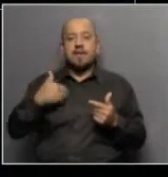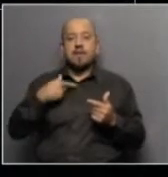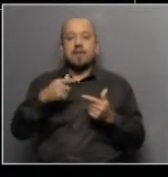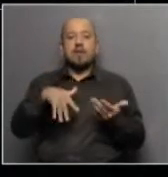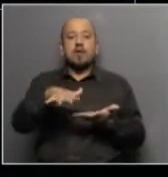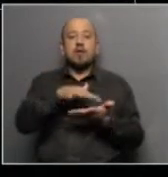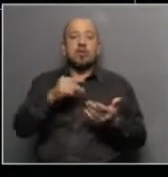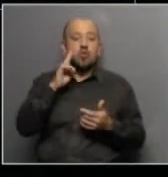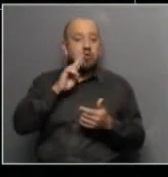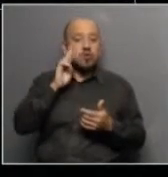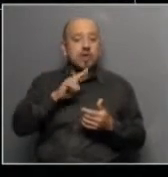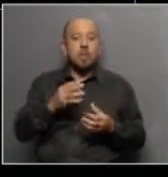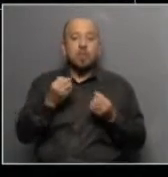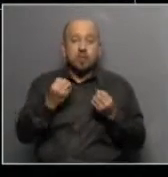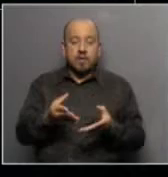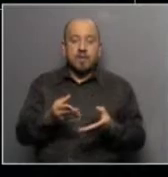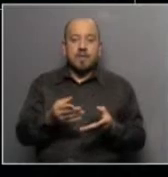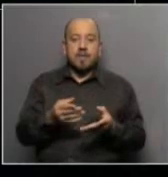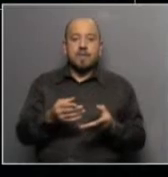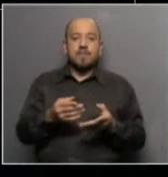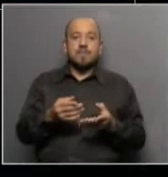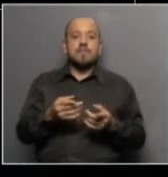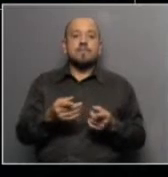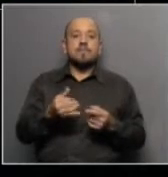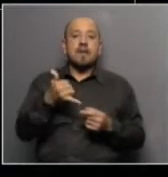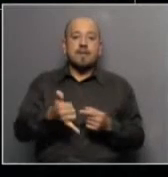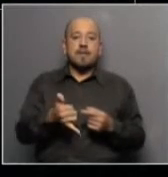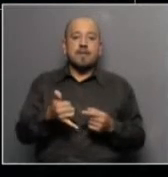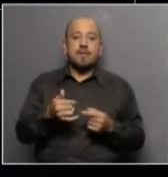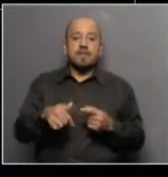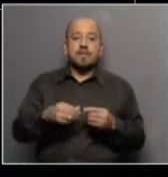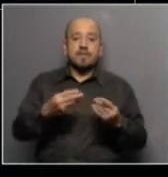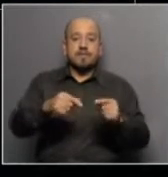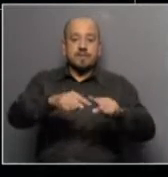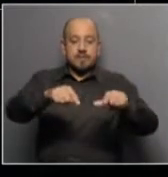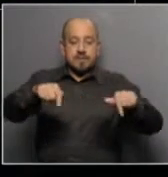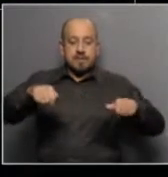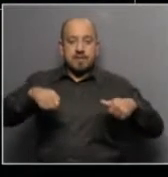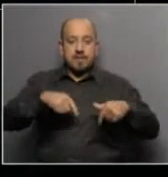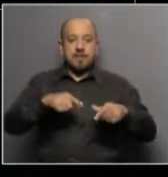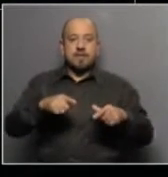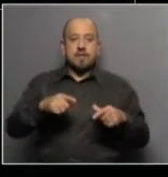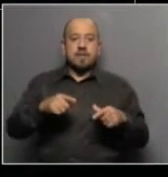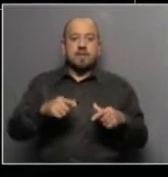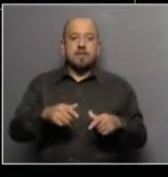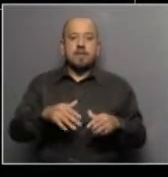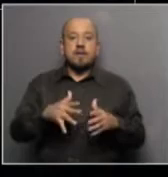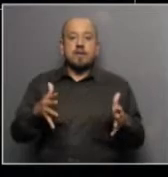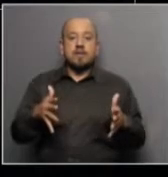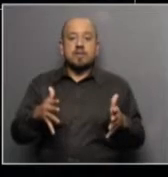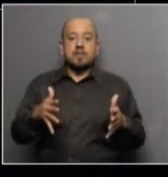rosa. ¿Por qué? Porque el tener la tierra segrega el